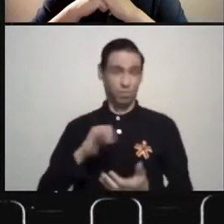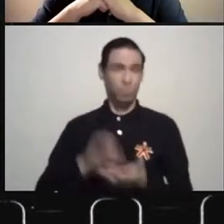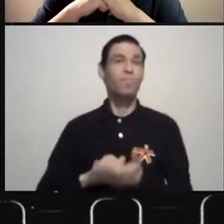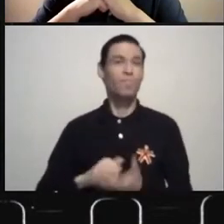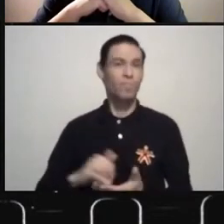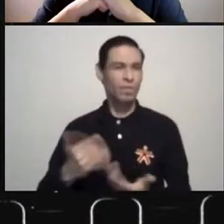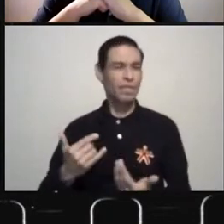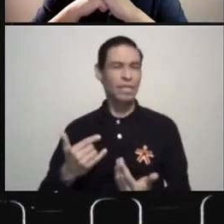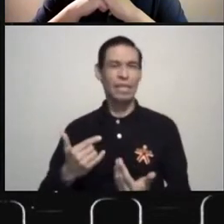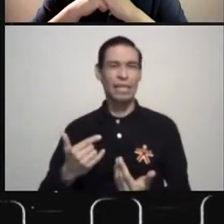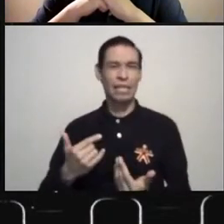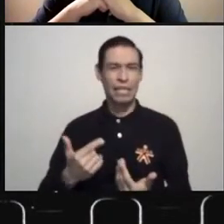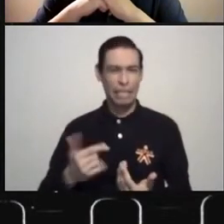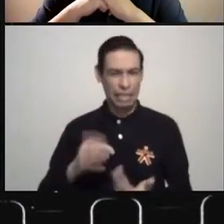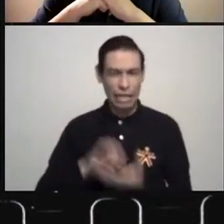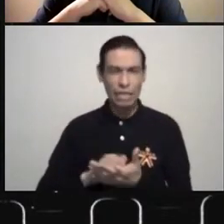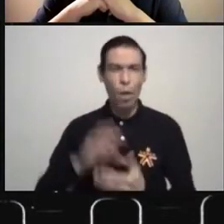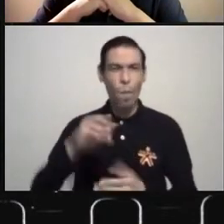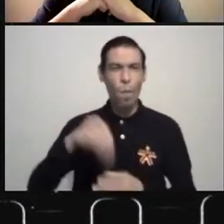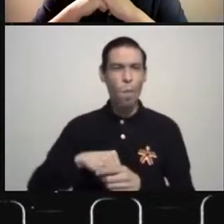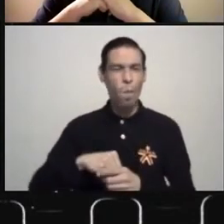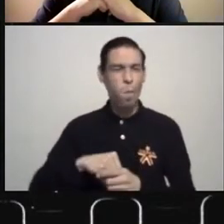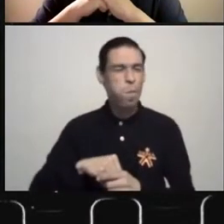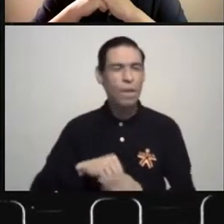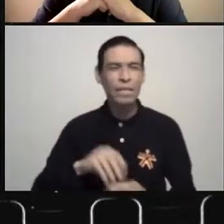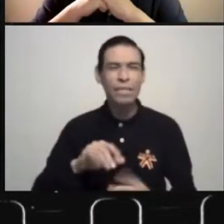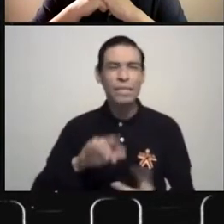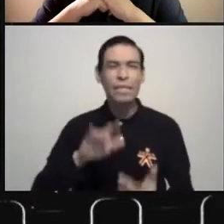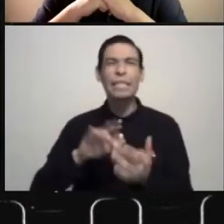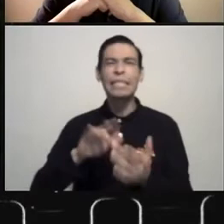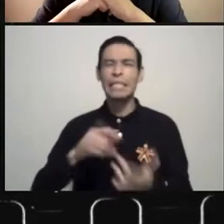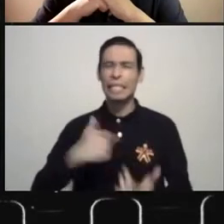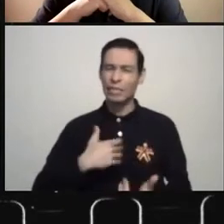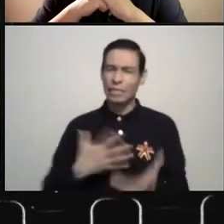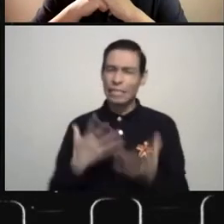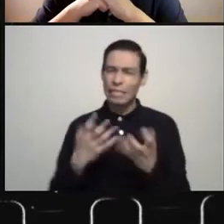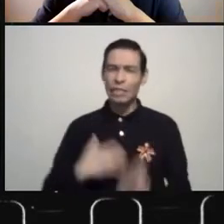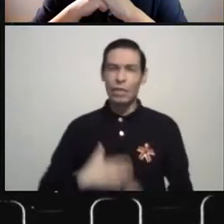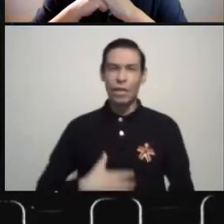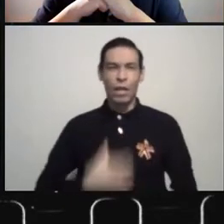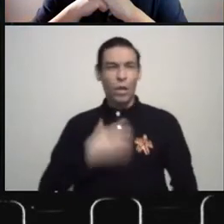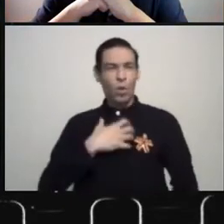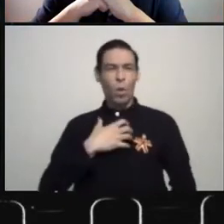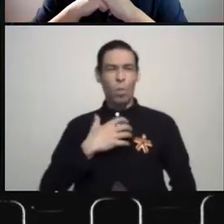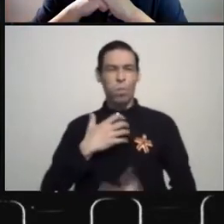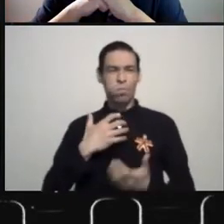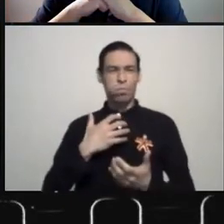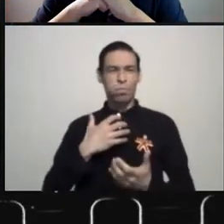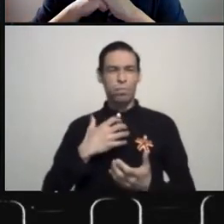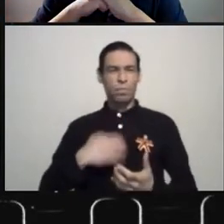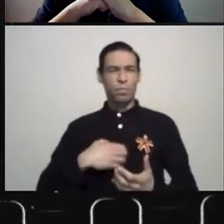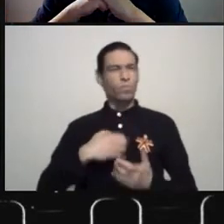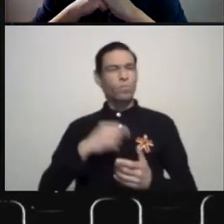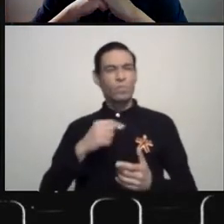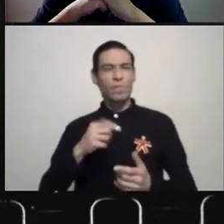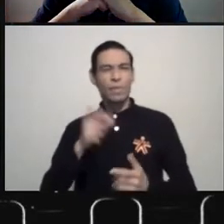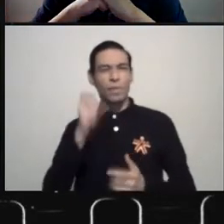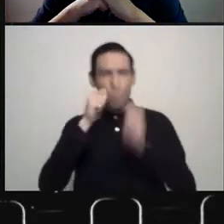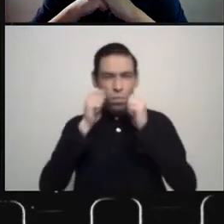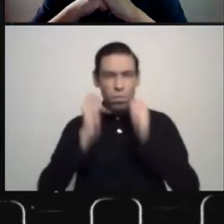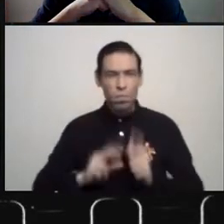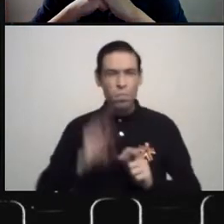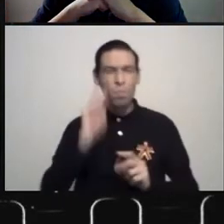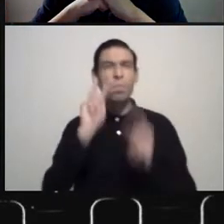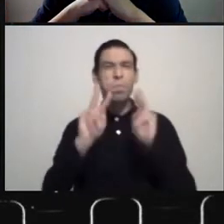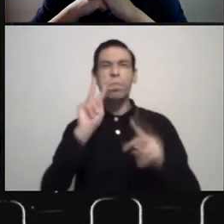pero terror en el que al que yo, digamos, al que quería llegar era un terror que que le pudiera gustar también al espectador que no es fanático